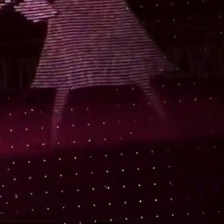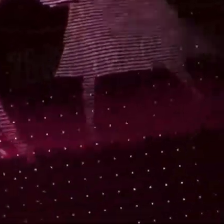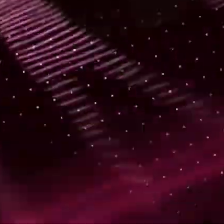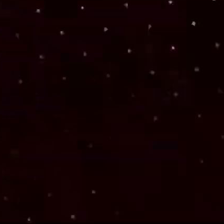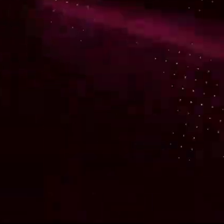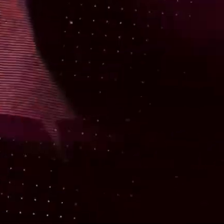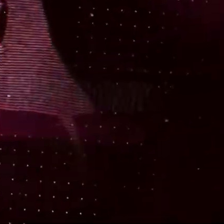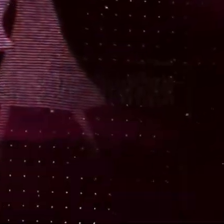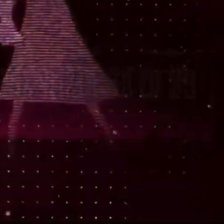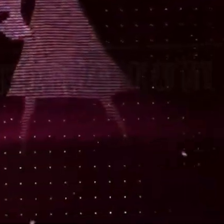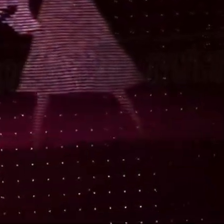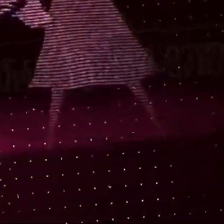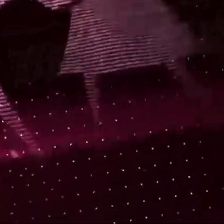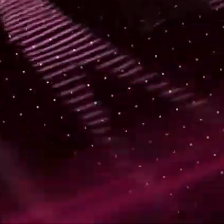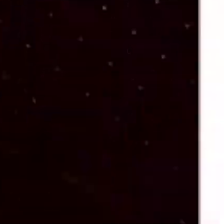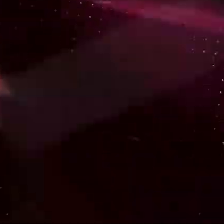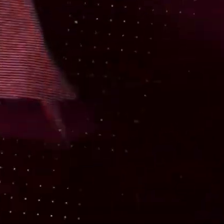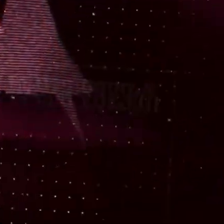¡Gracias!